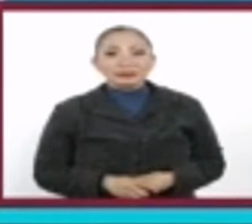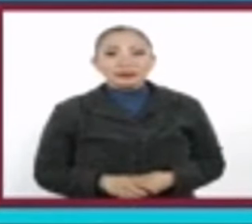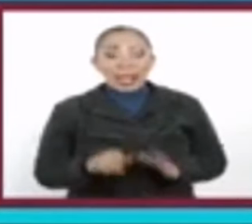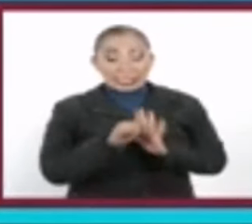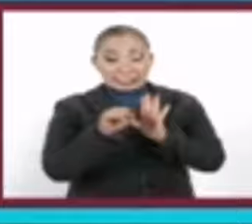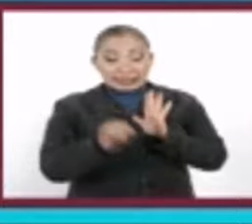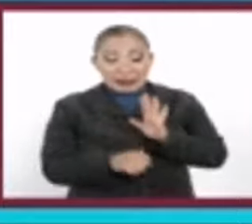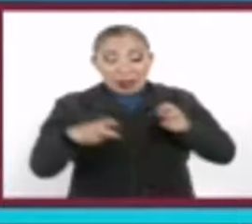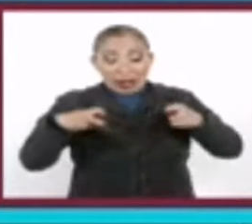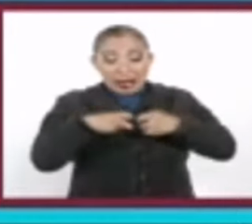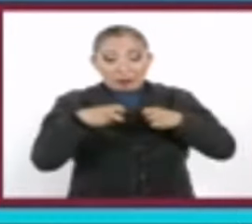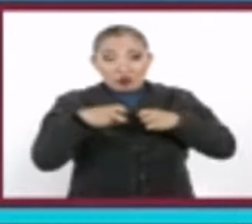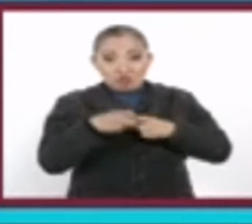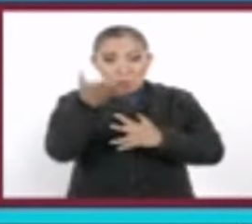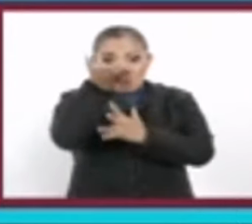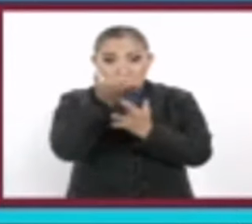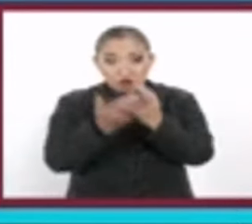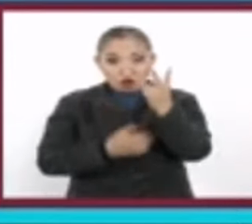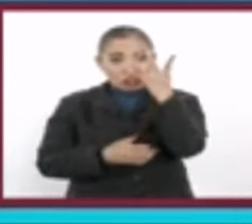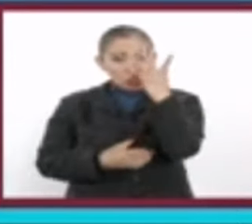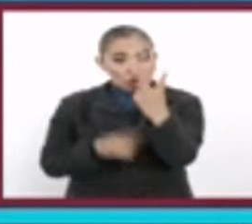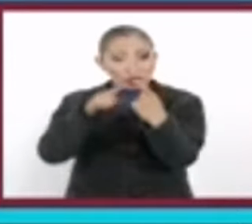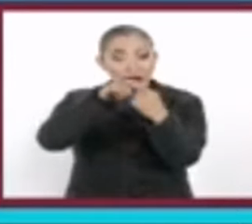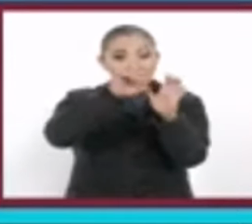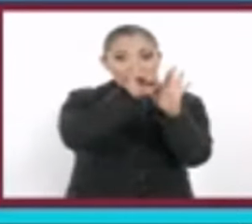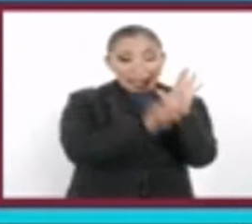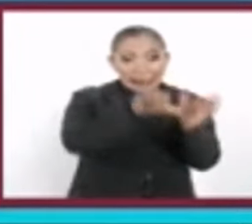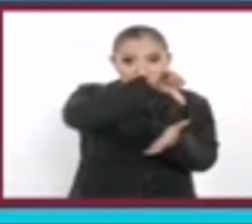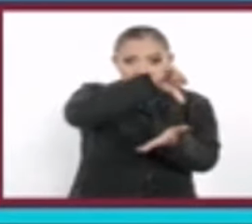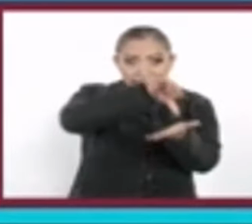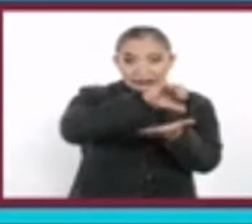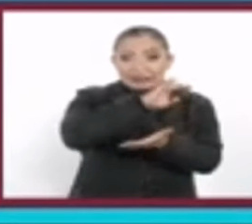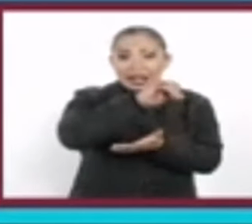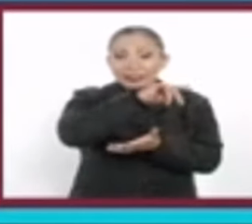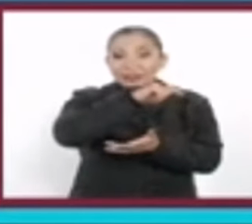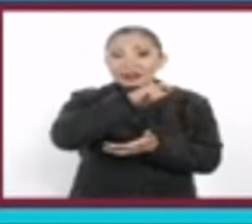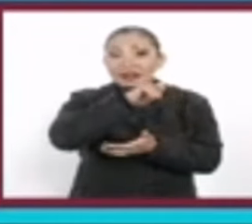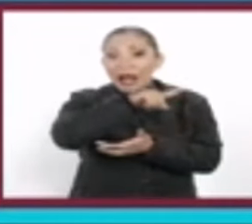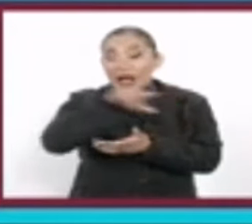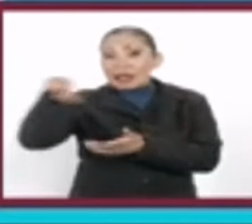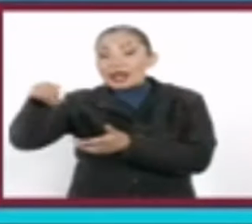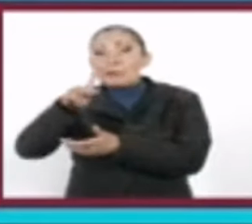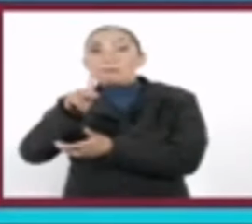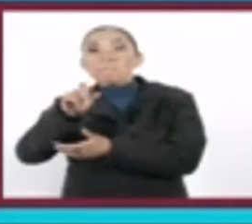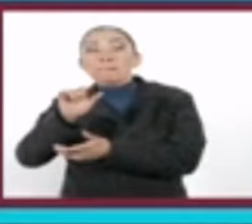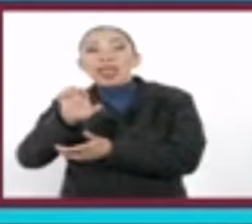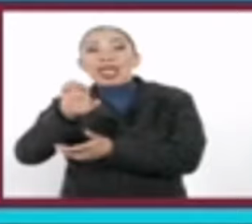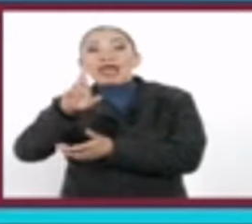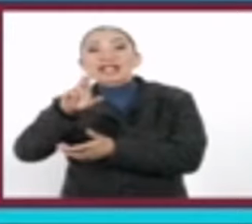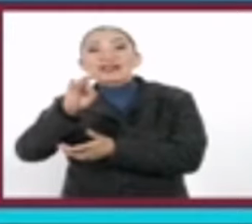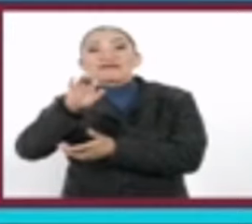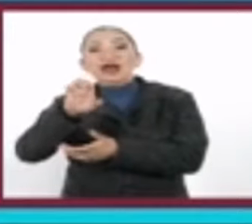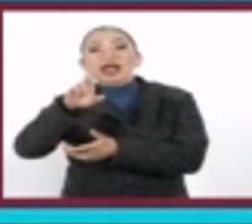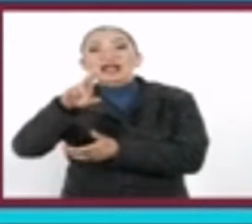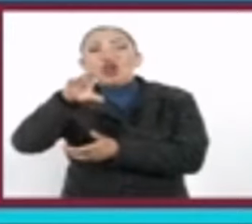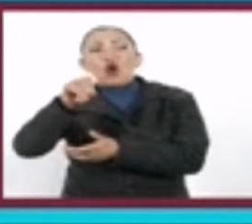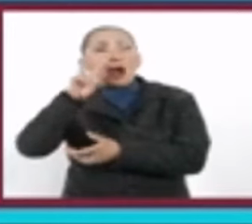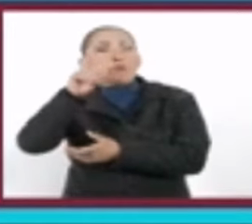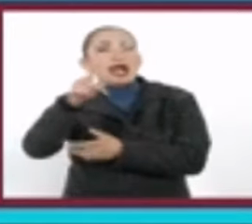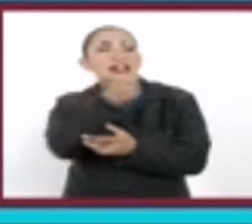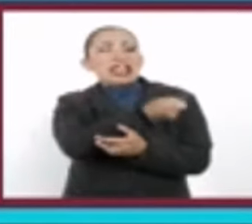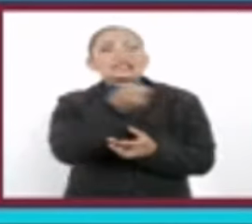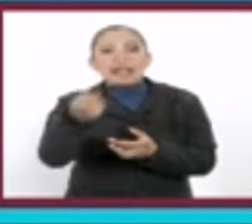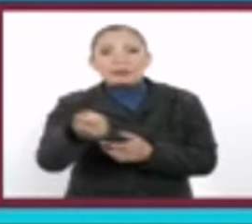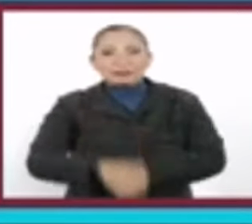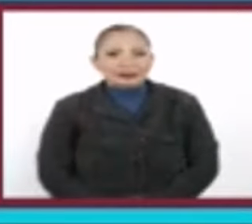El sistema nervioso se divide en dos partes, el sistema nervioso central y el sistema nervioso periférico. Veamos cómo se